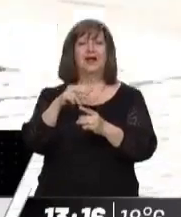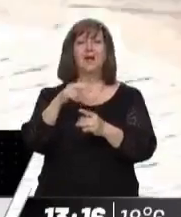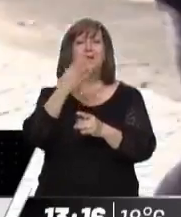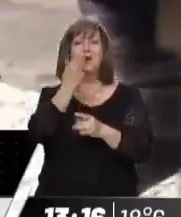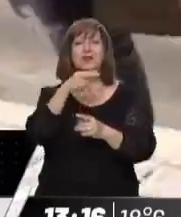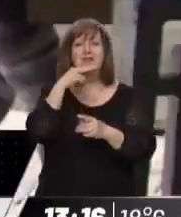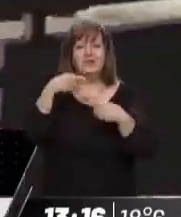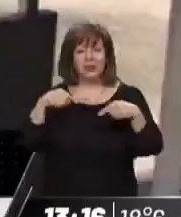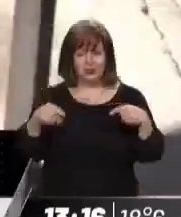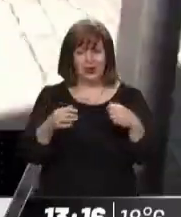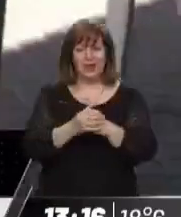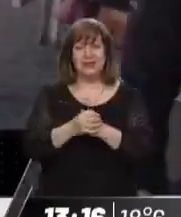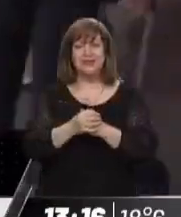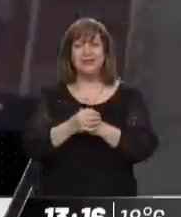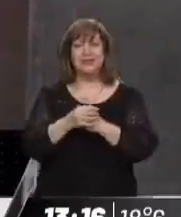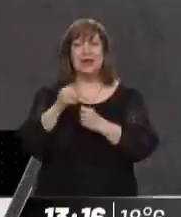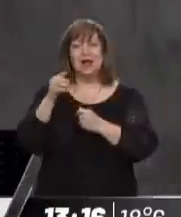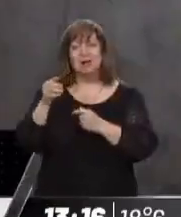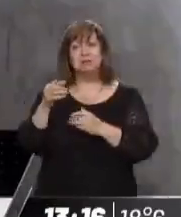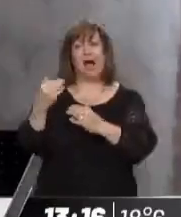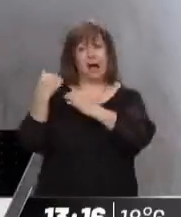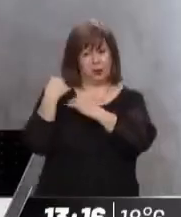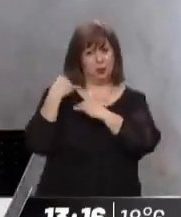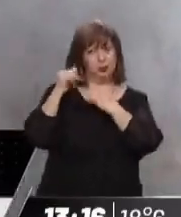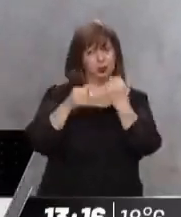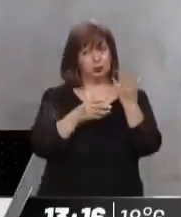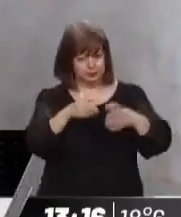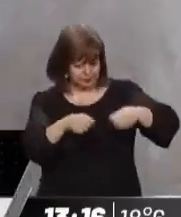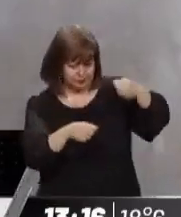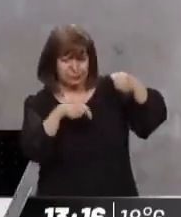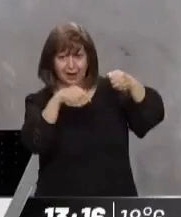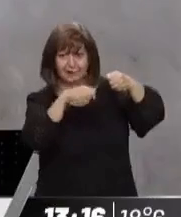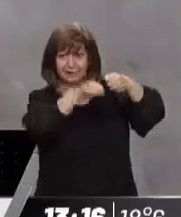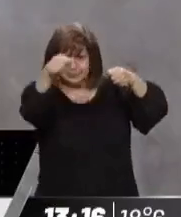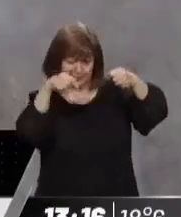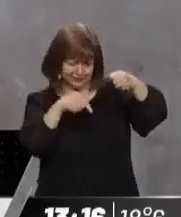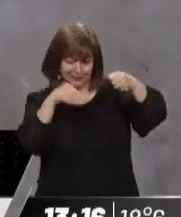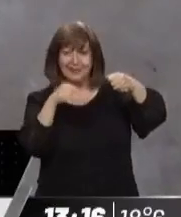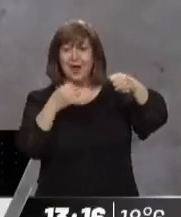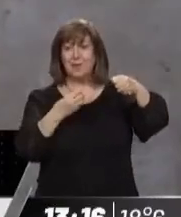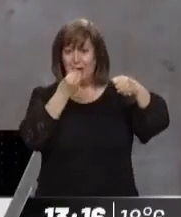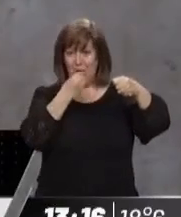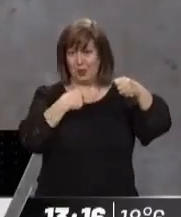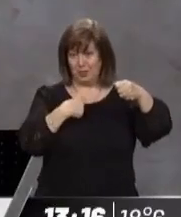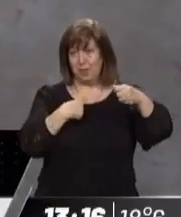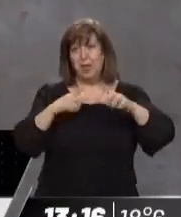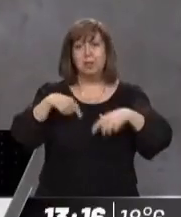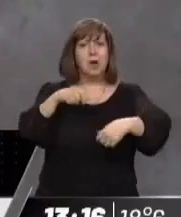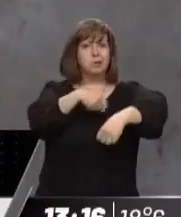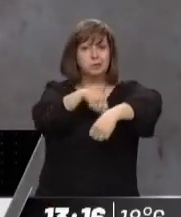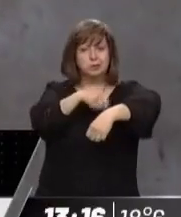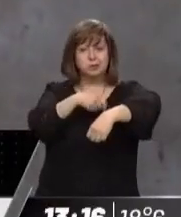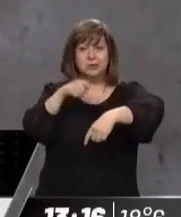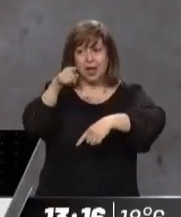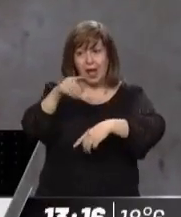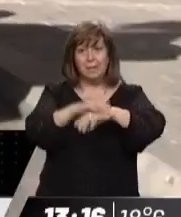¿Te sentís media sola? Por suerte me apoyan mis amigas, hay apoyo, no me puedo quejar. La verdad es más, o sea, ellas son las que cocinan, porque yo soy un